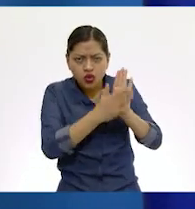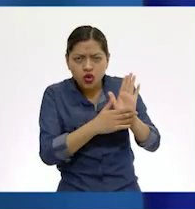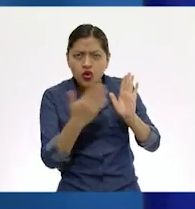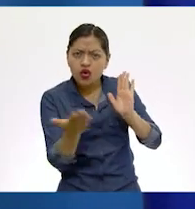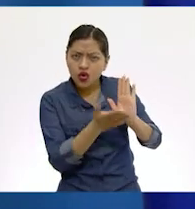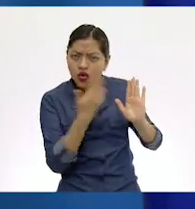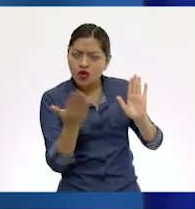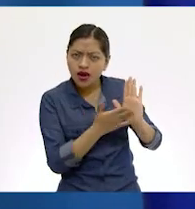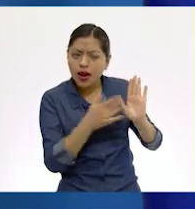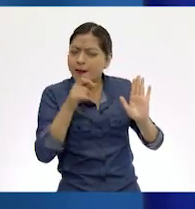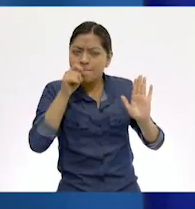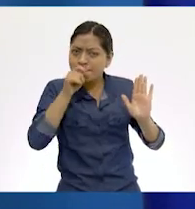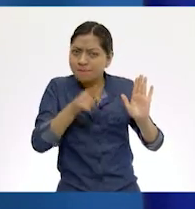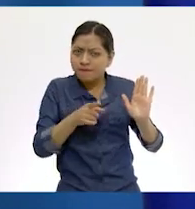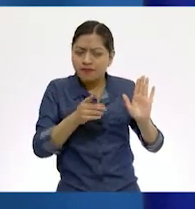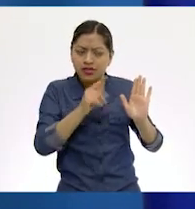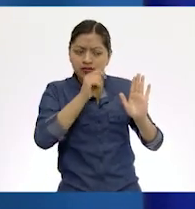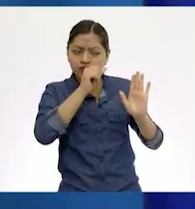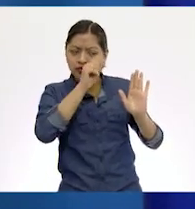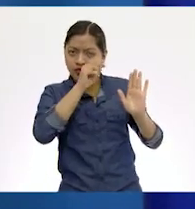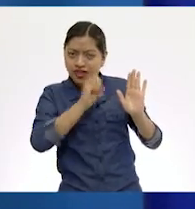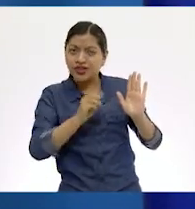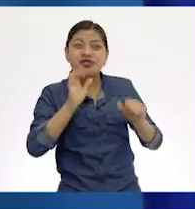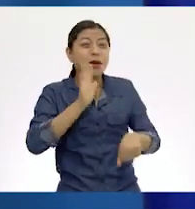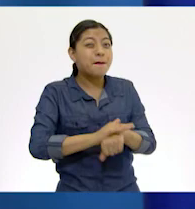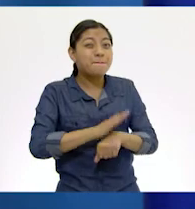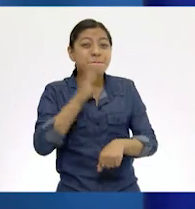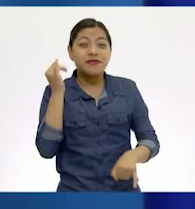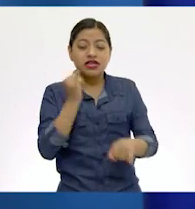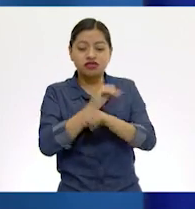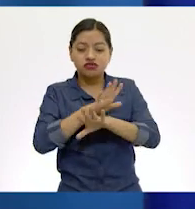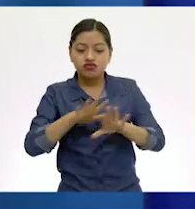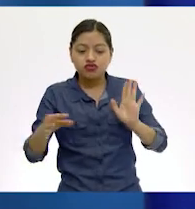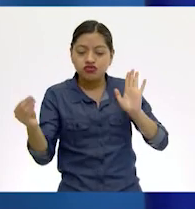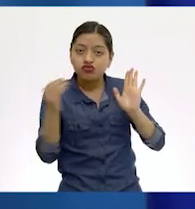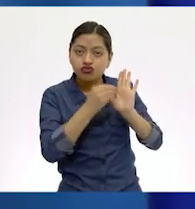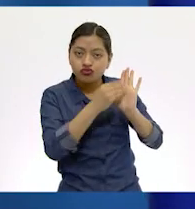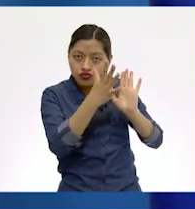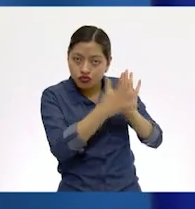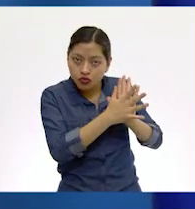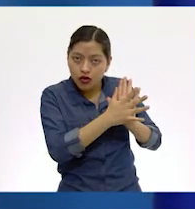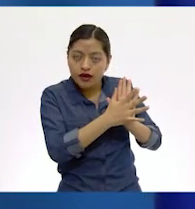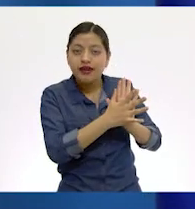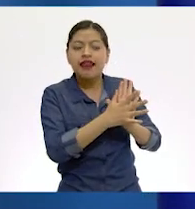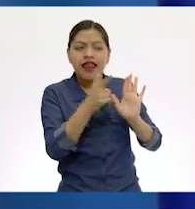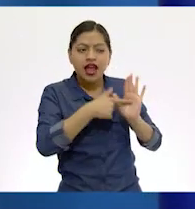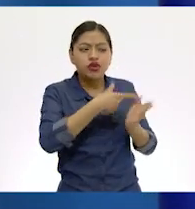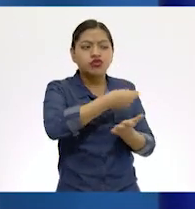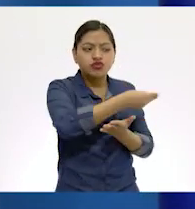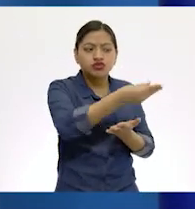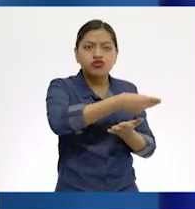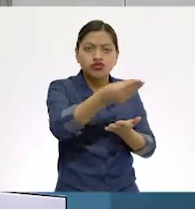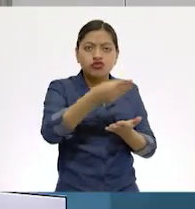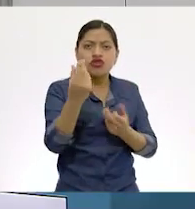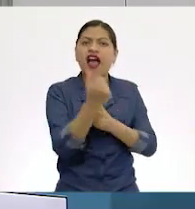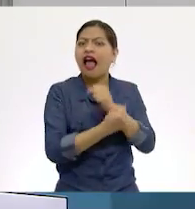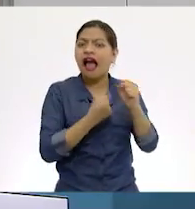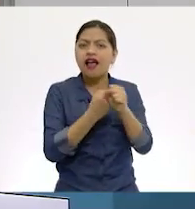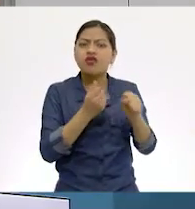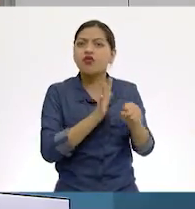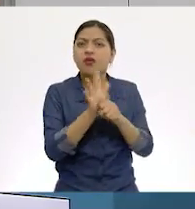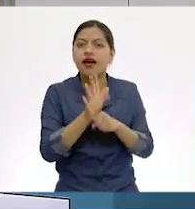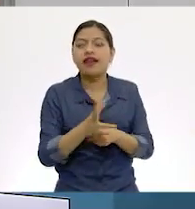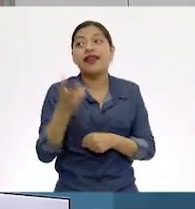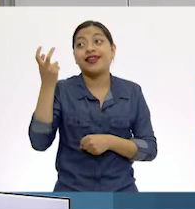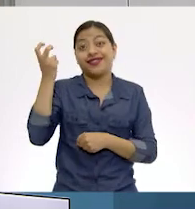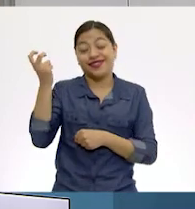vienen estos mismos datos, pero también vienen otros que creo que es importante, como el año de la publicación también. Muy bien,